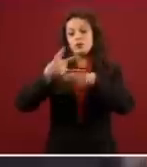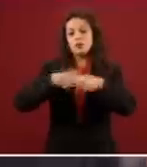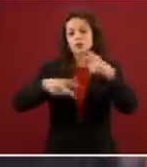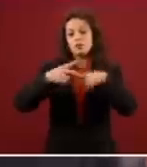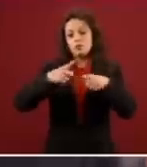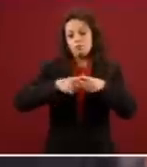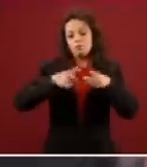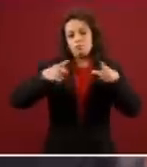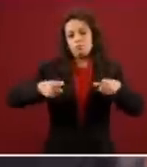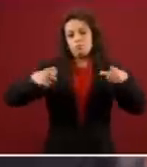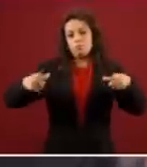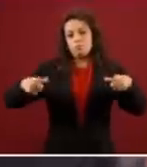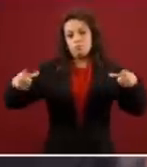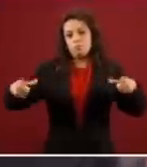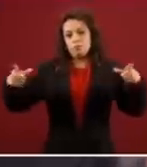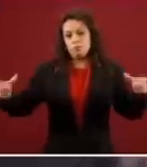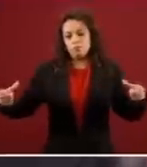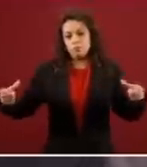para